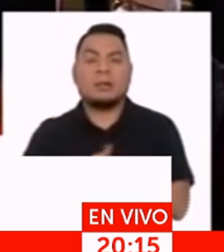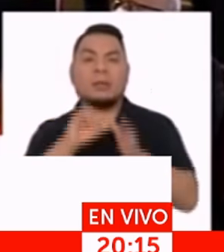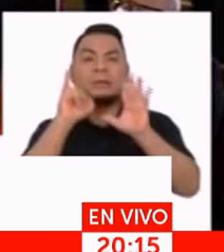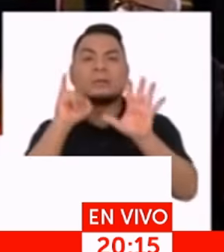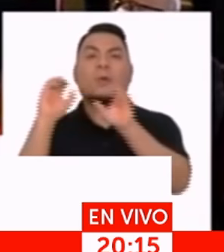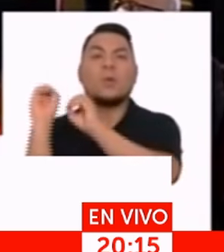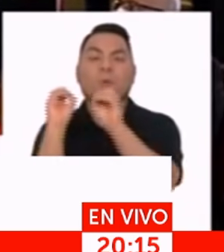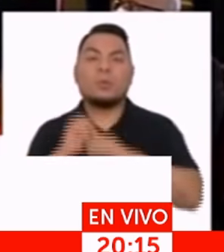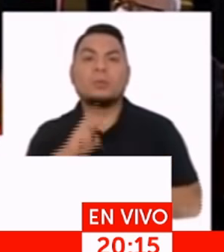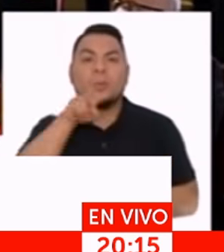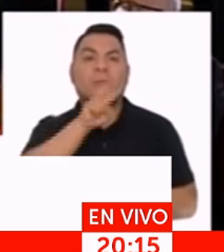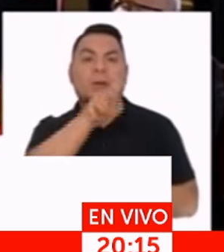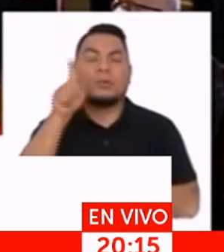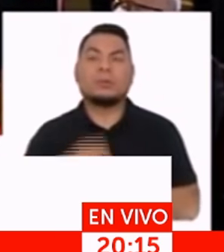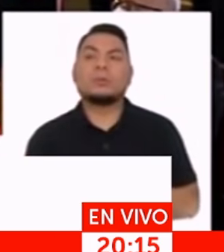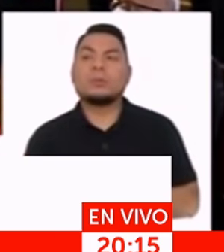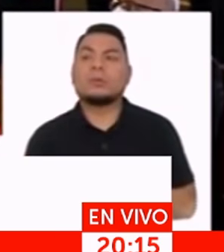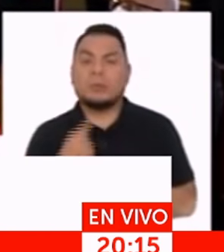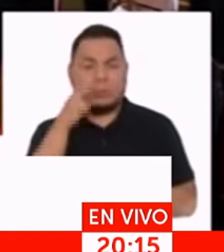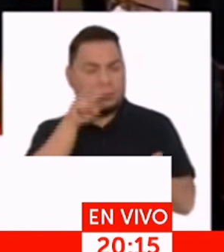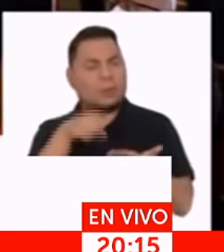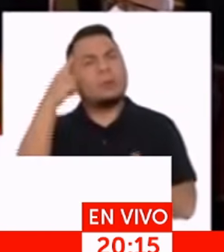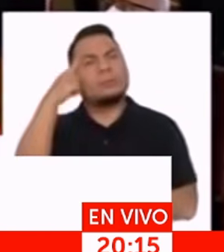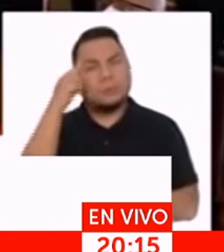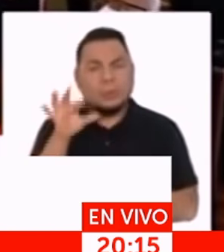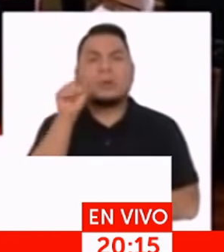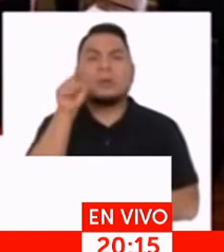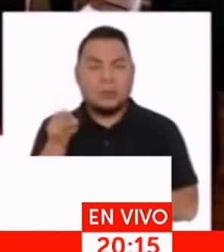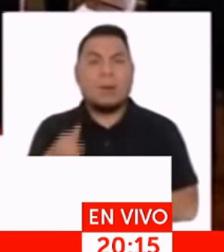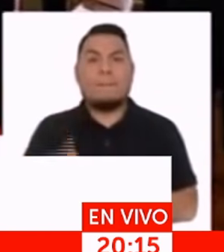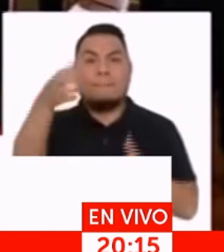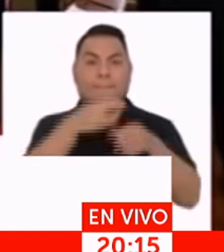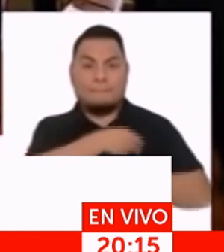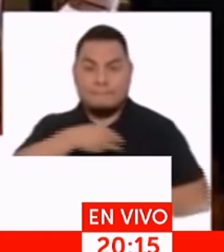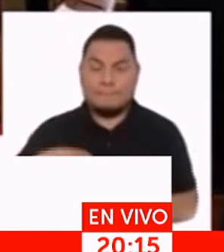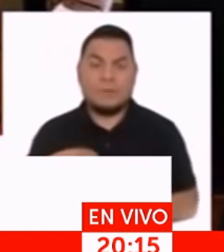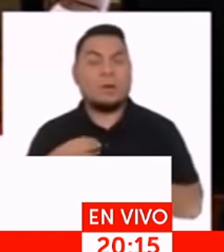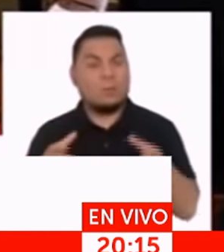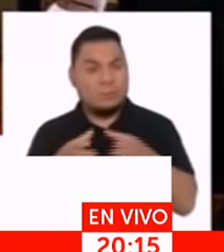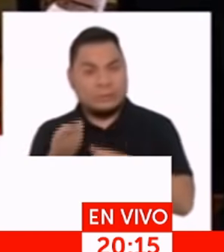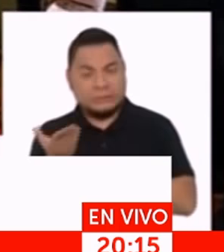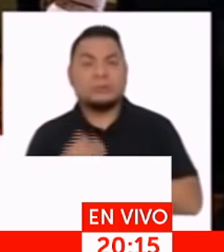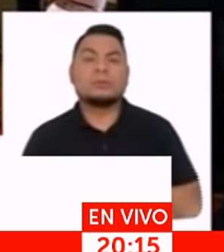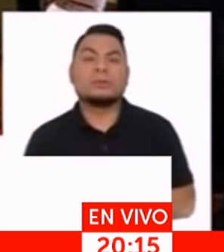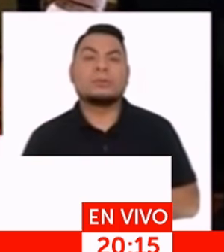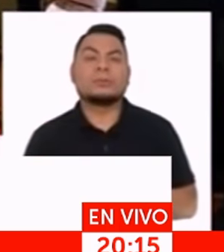De 2021. Vista la propuesta de la señora Presidenta del Consejo de